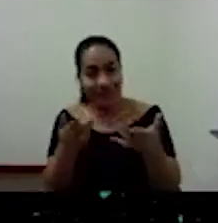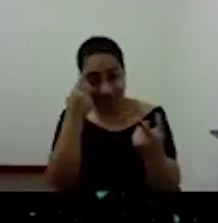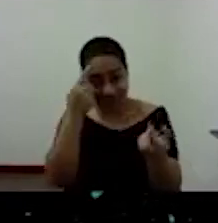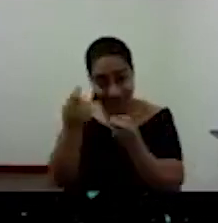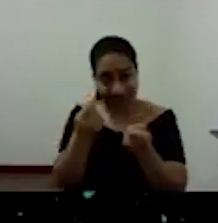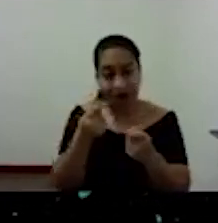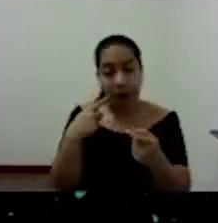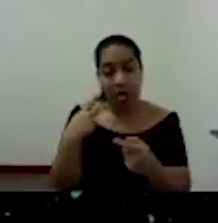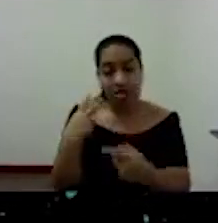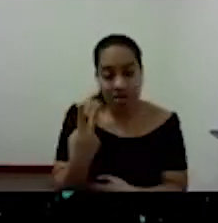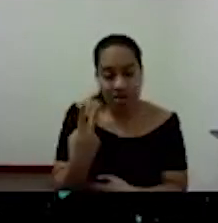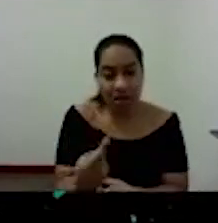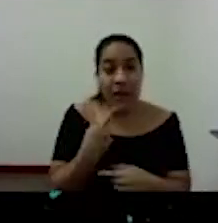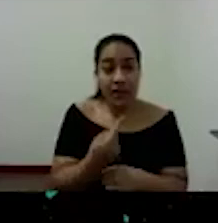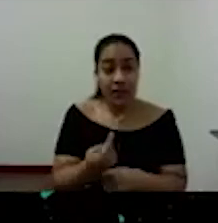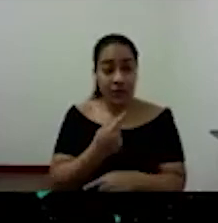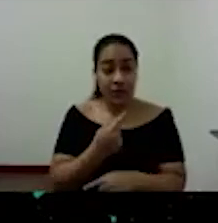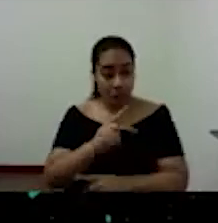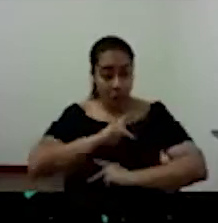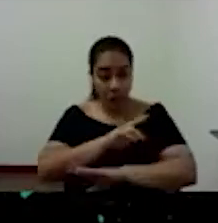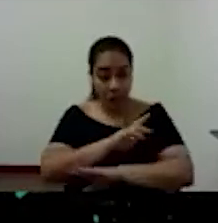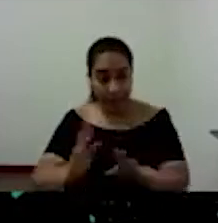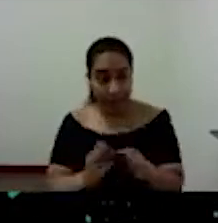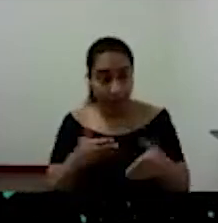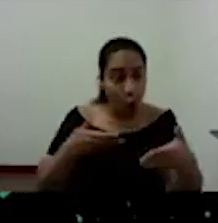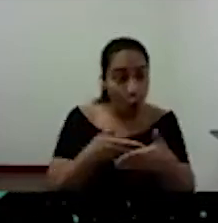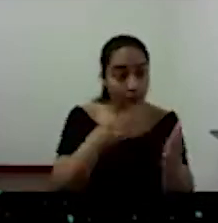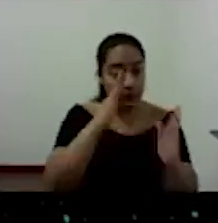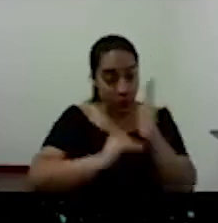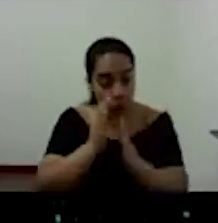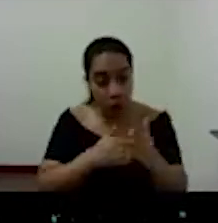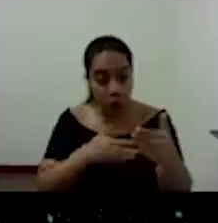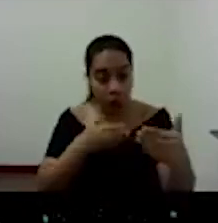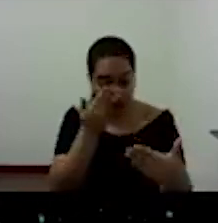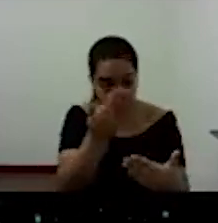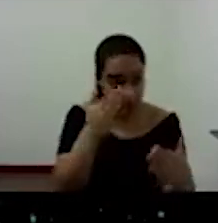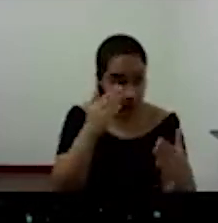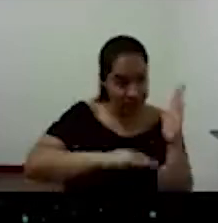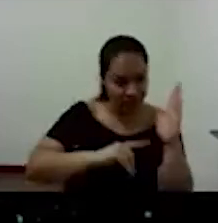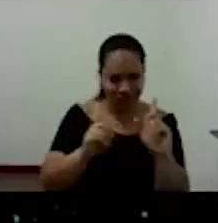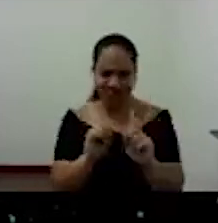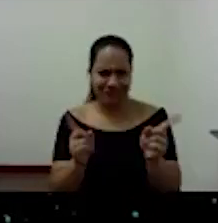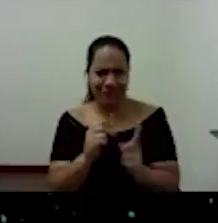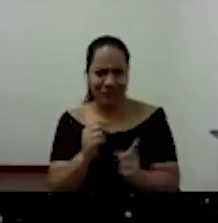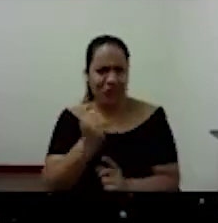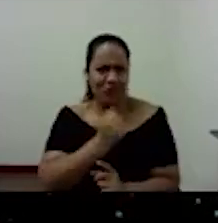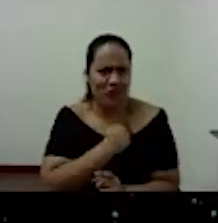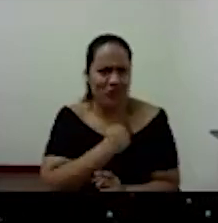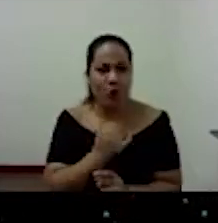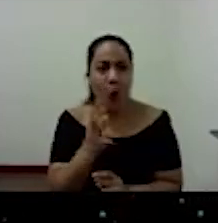Él no lucha propiamente contra la pintura, pues porque Duchamp ama la pintura,